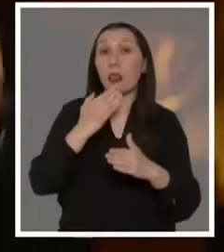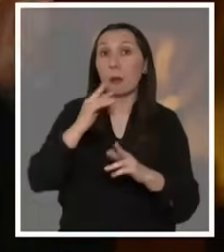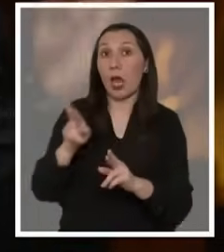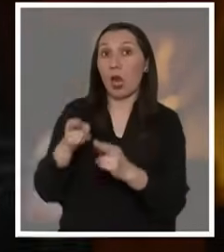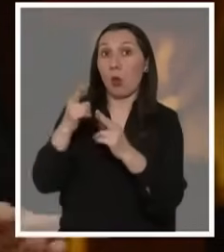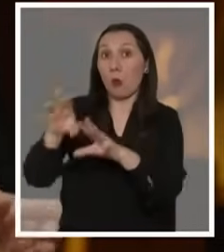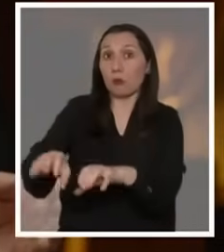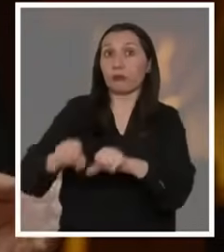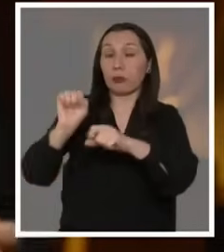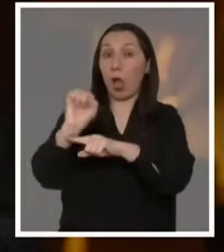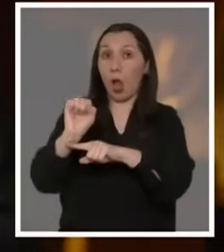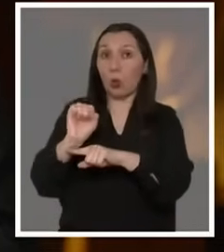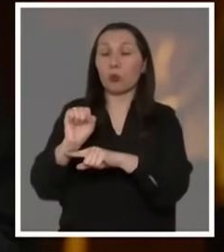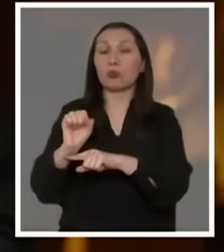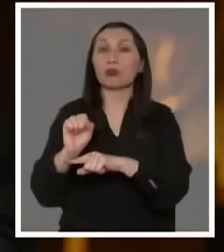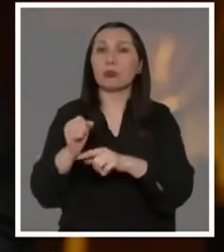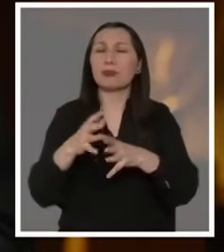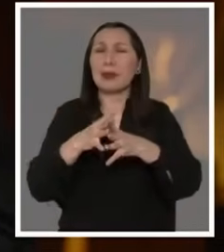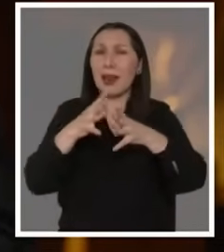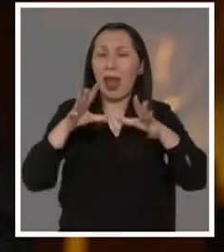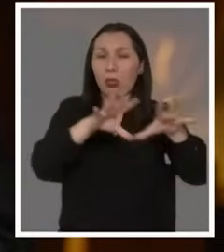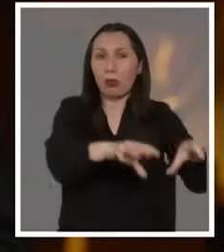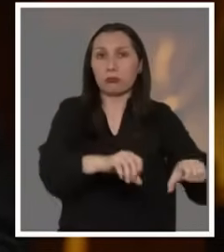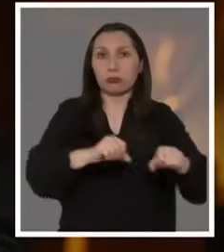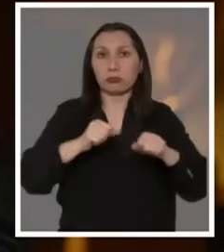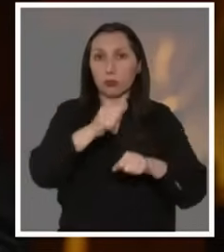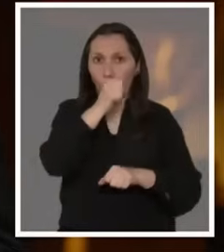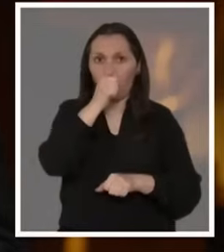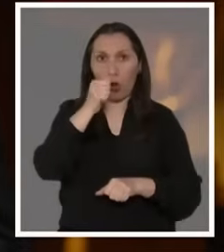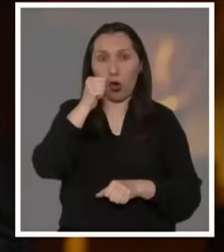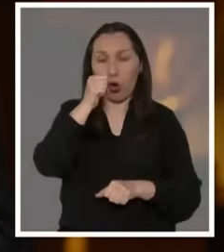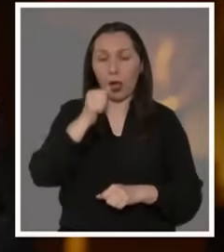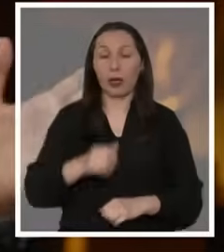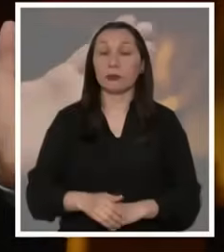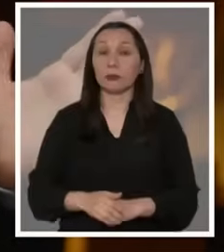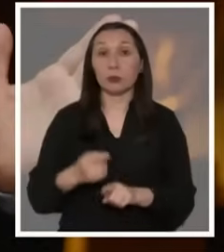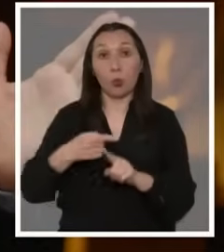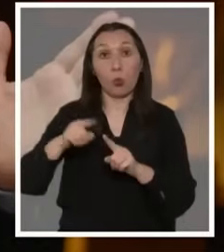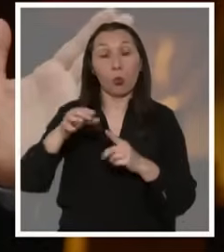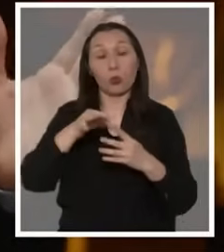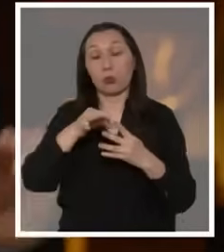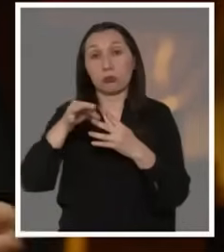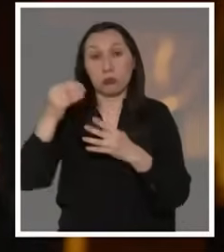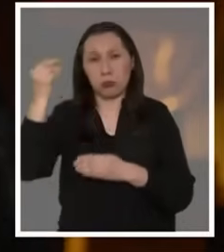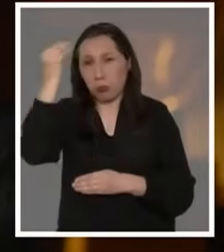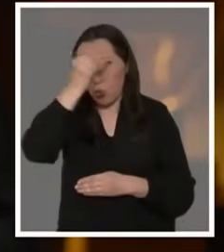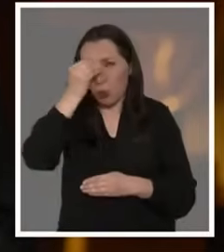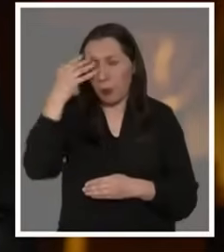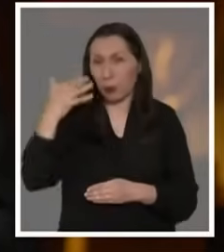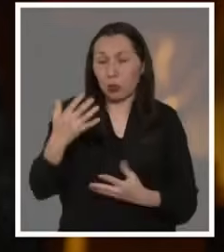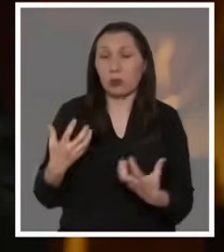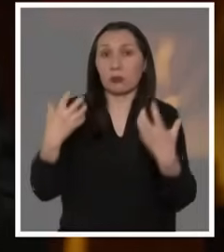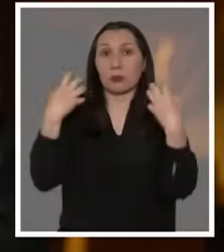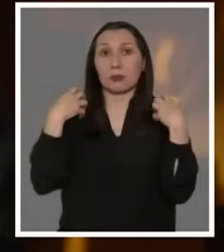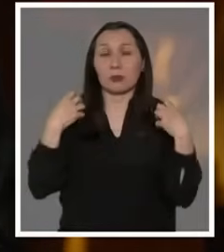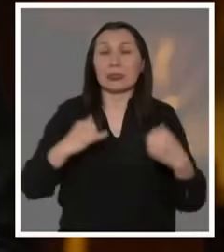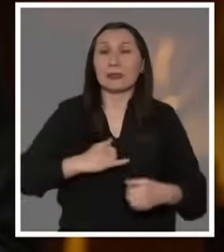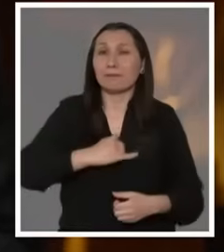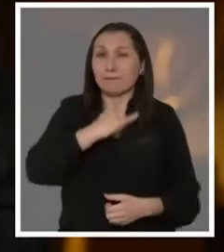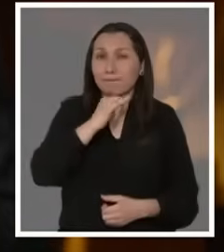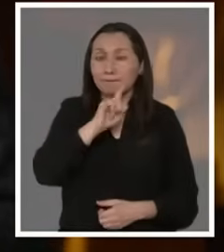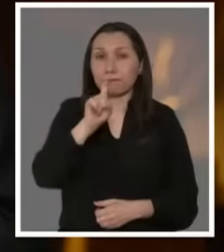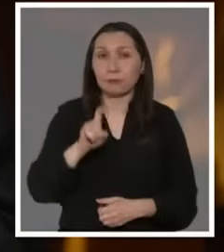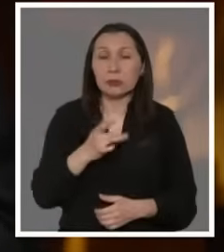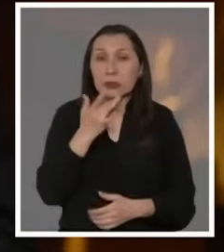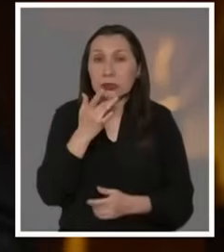recuperando vehículos robados y decomisando grandes cantidades de droga. Otra prioridad ha sido hacernos cargo de las incertidumbres